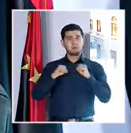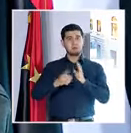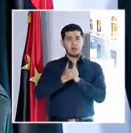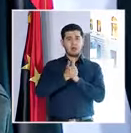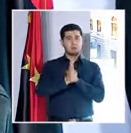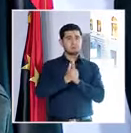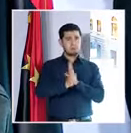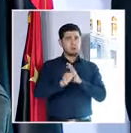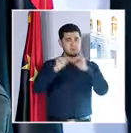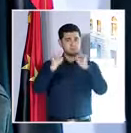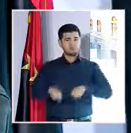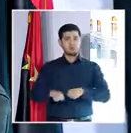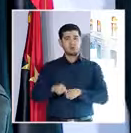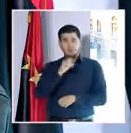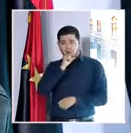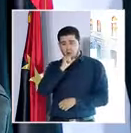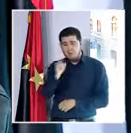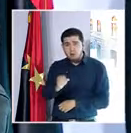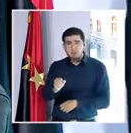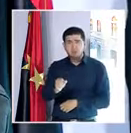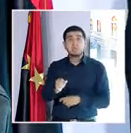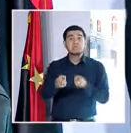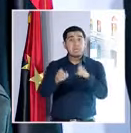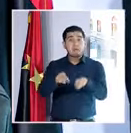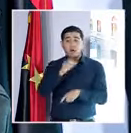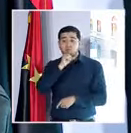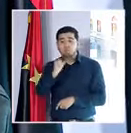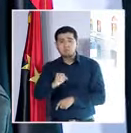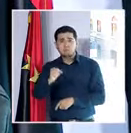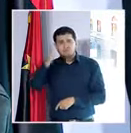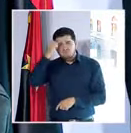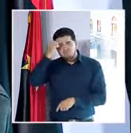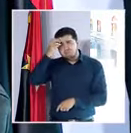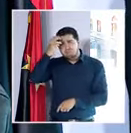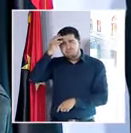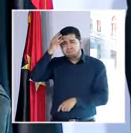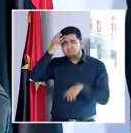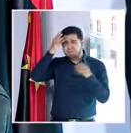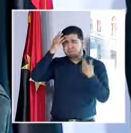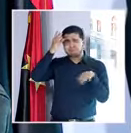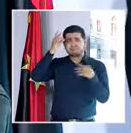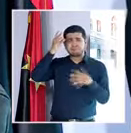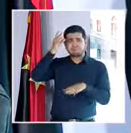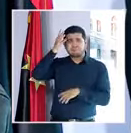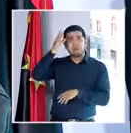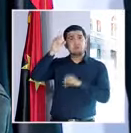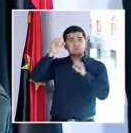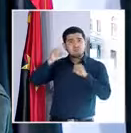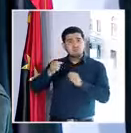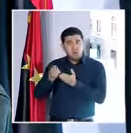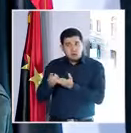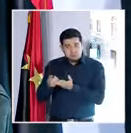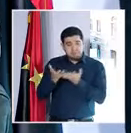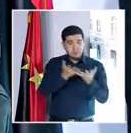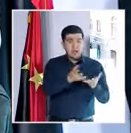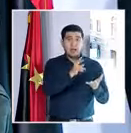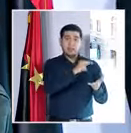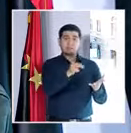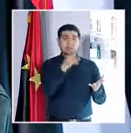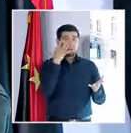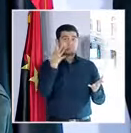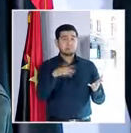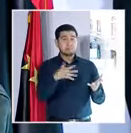mayores, y ese conocimiento y todo lo que tienen para entregar a Norte de Santander. De tal manera que este es un